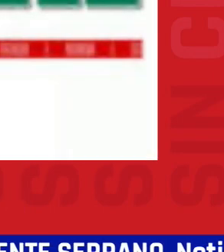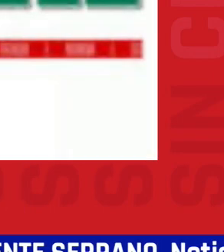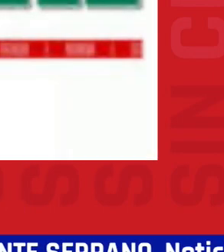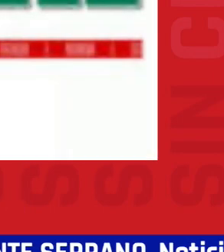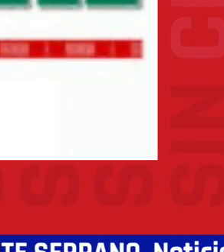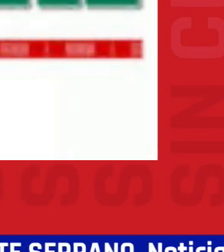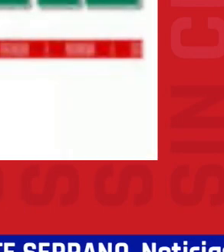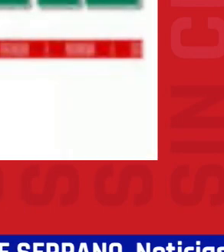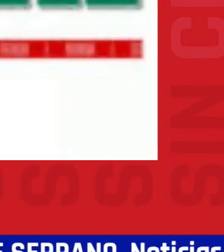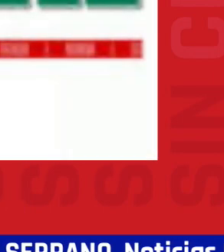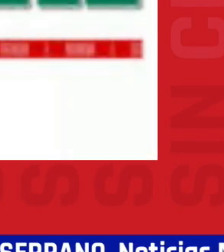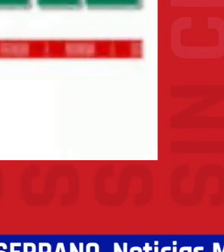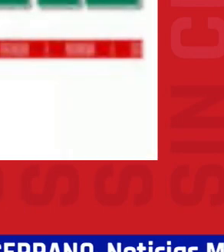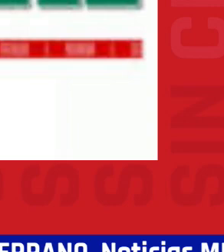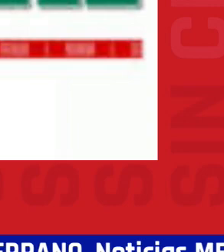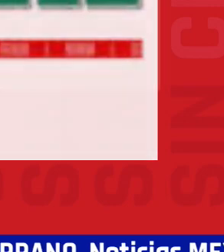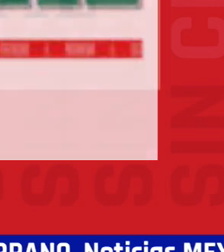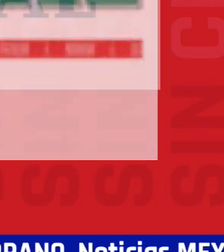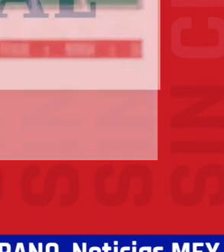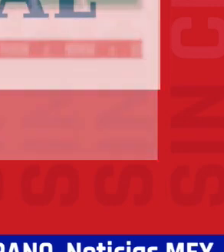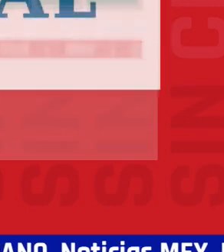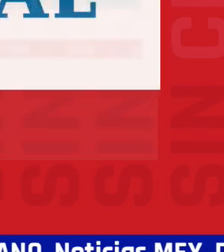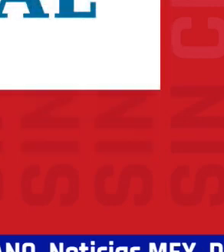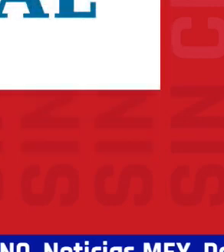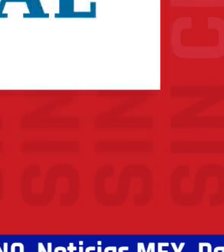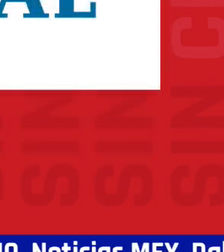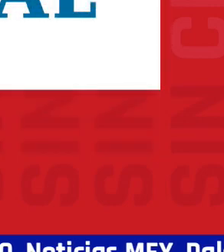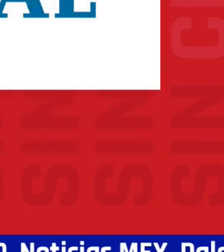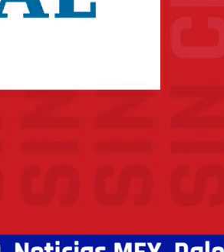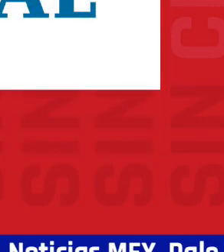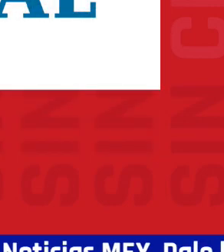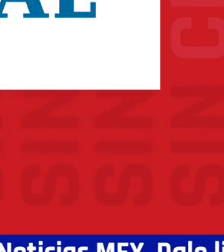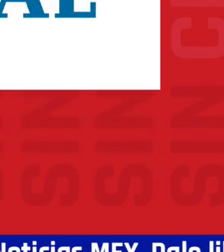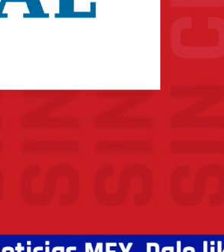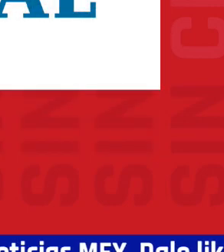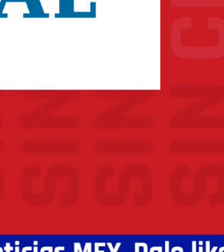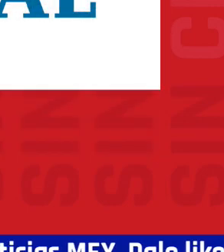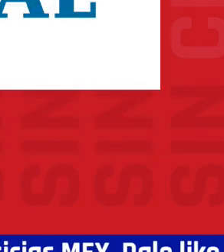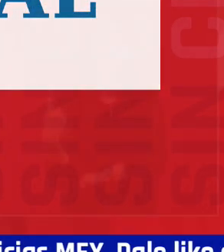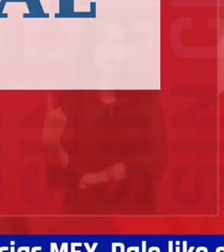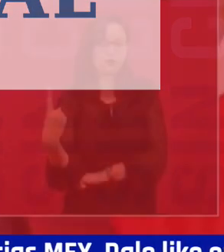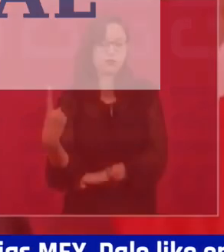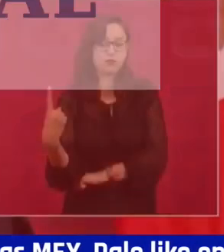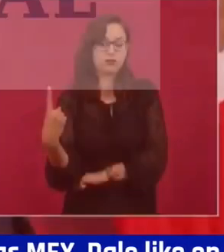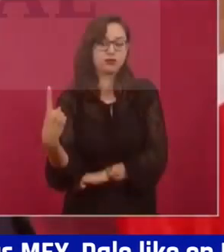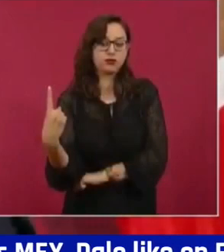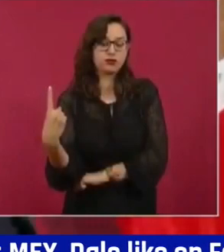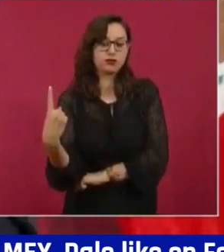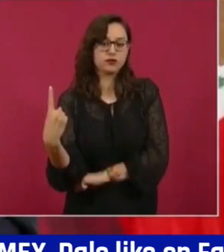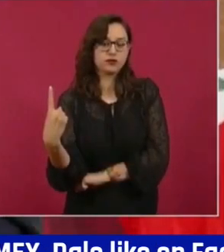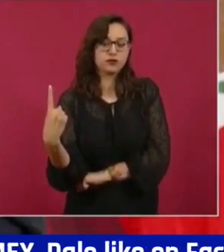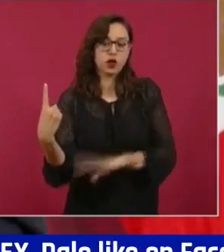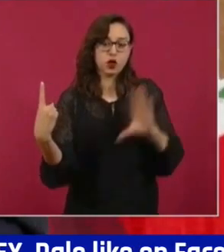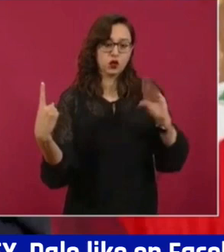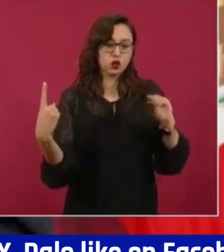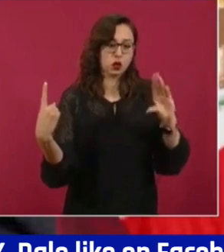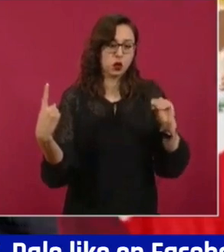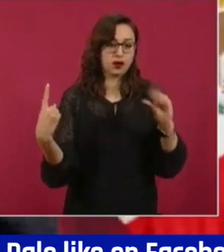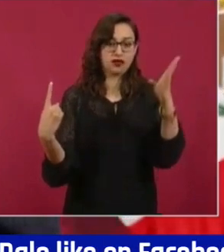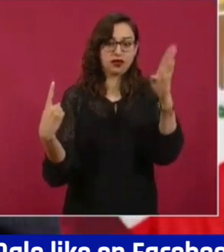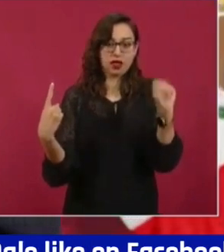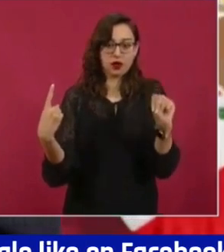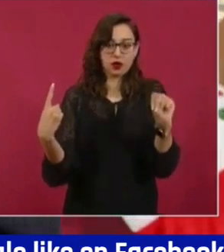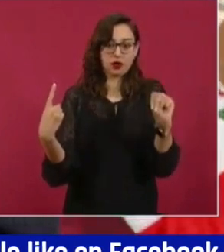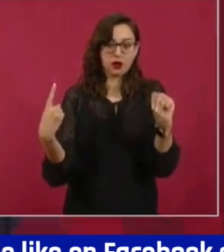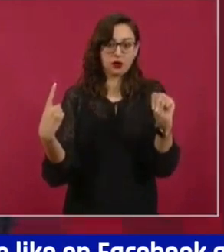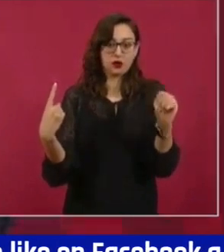Universal? Dice el presidente que de cada 100 artículos solamente uno está a favor de su gobierno, imagínense. Bueno, pero esas